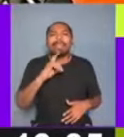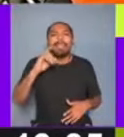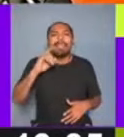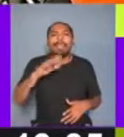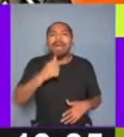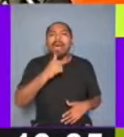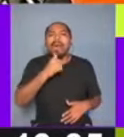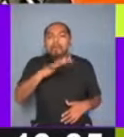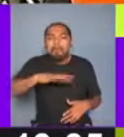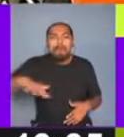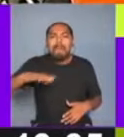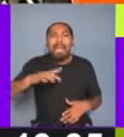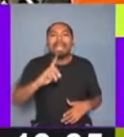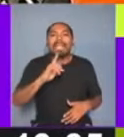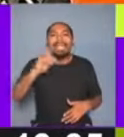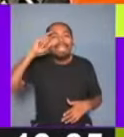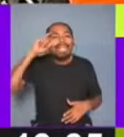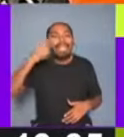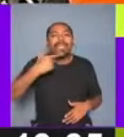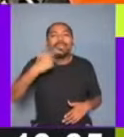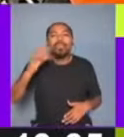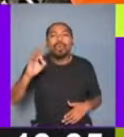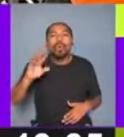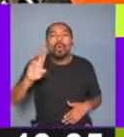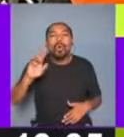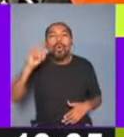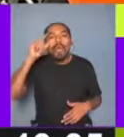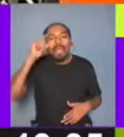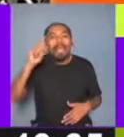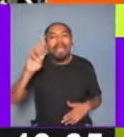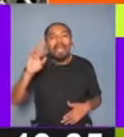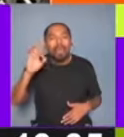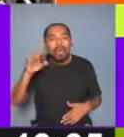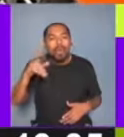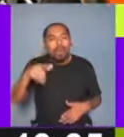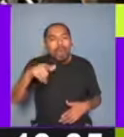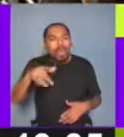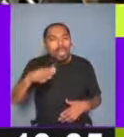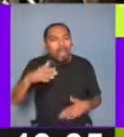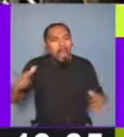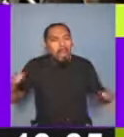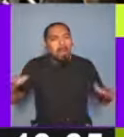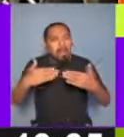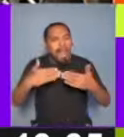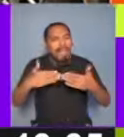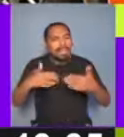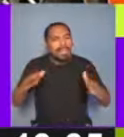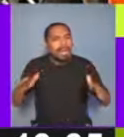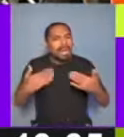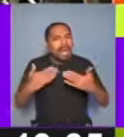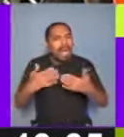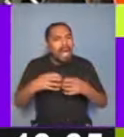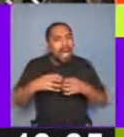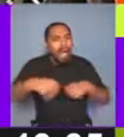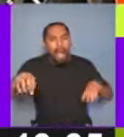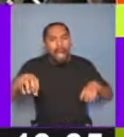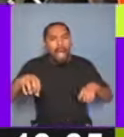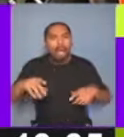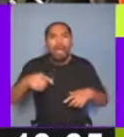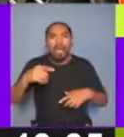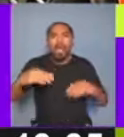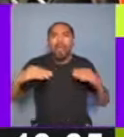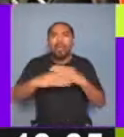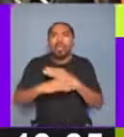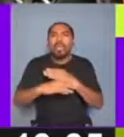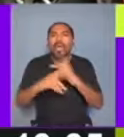ruta 35 estaba aislada o por lo menos la comunidad de tesorero estaba aislada Cómo está Hoy la ruta